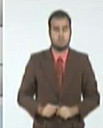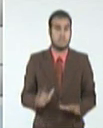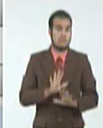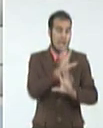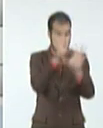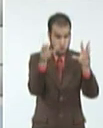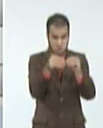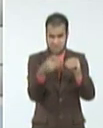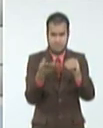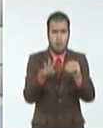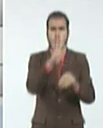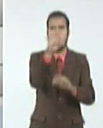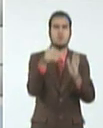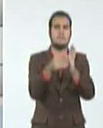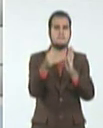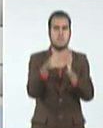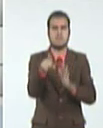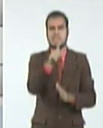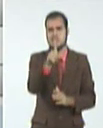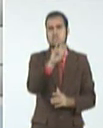de